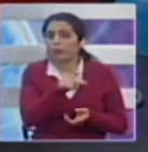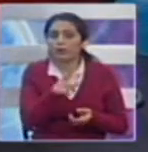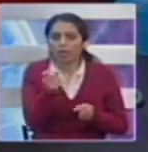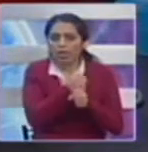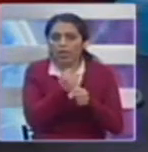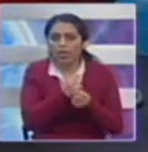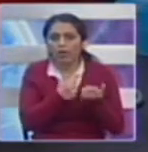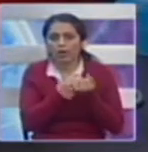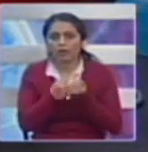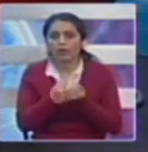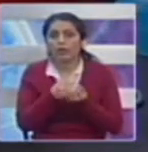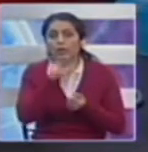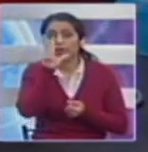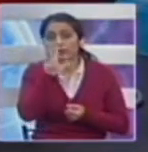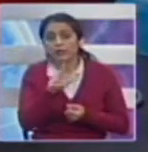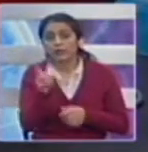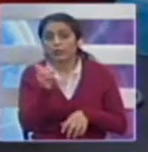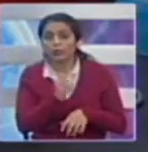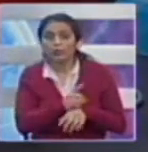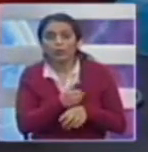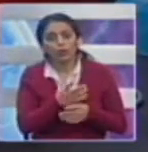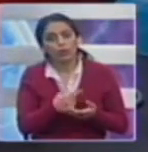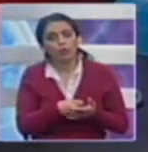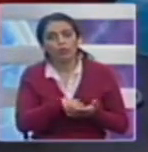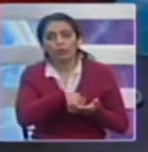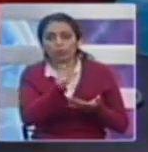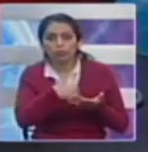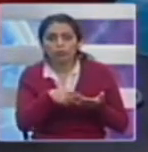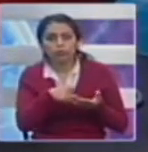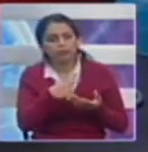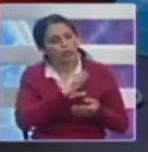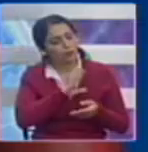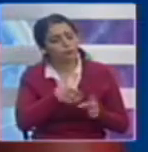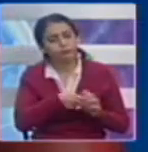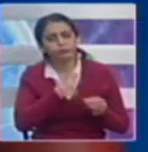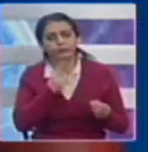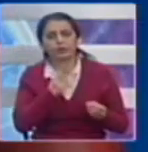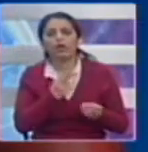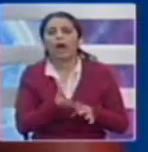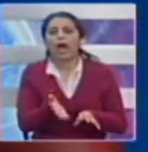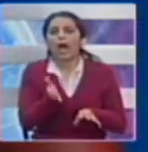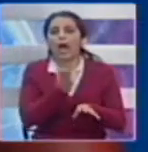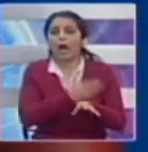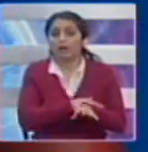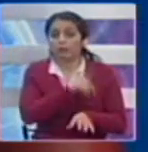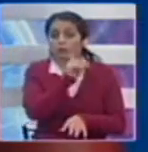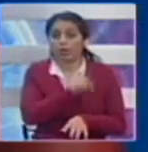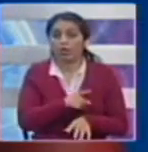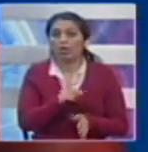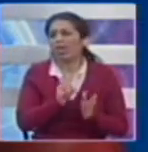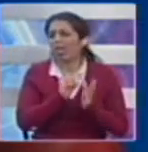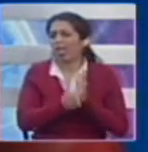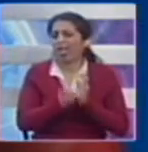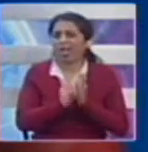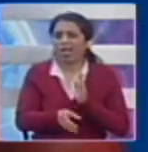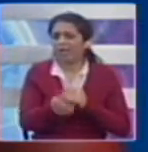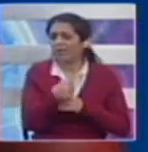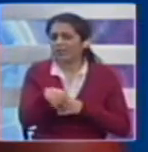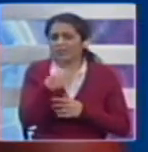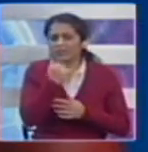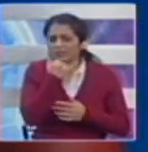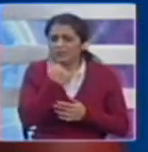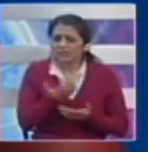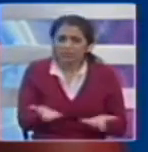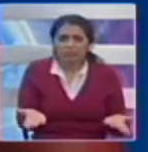compras de renuncias, es porque las continuas quejas de nuestros afiliados con relación a la atención, también no solamente eso,